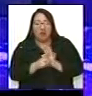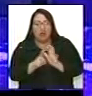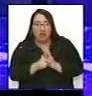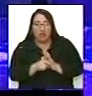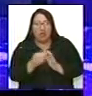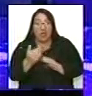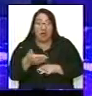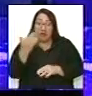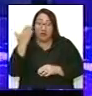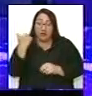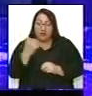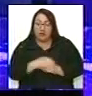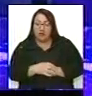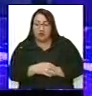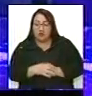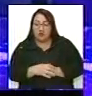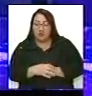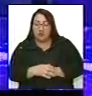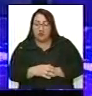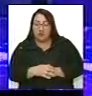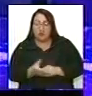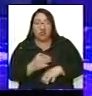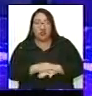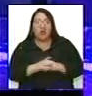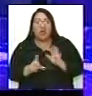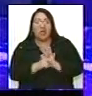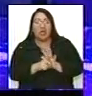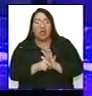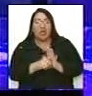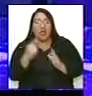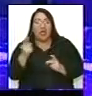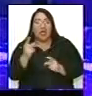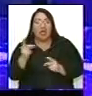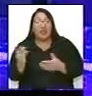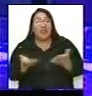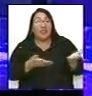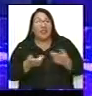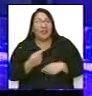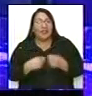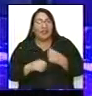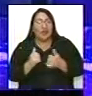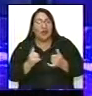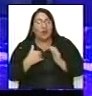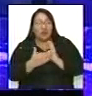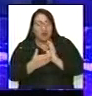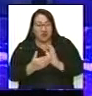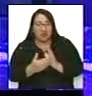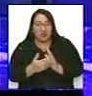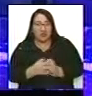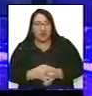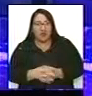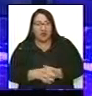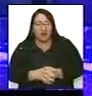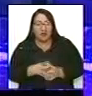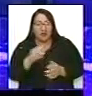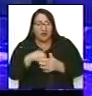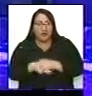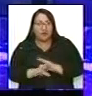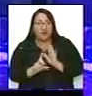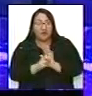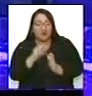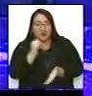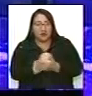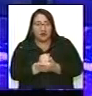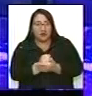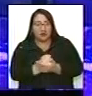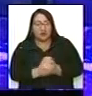que pasó en torno a la ley general de bodegueros. En este caso ahora vamos a presentarles dentro de las leyes aprobadas